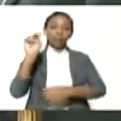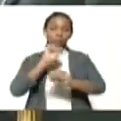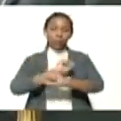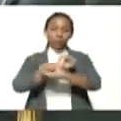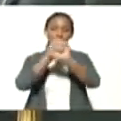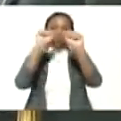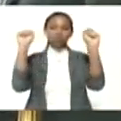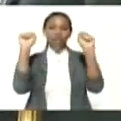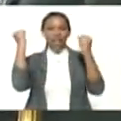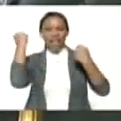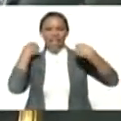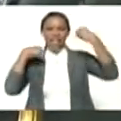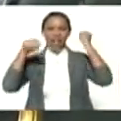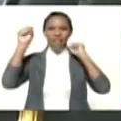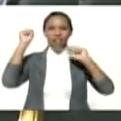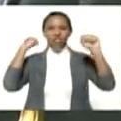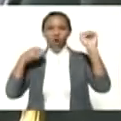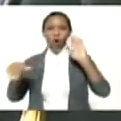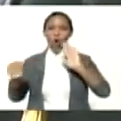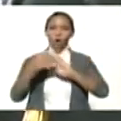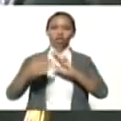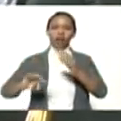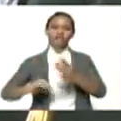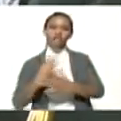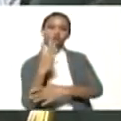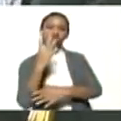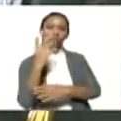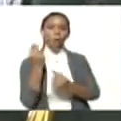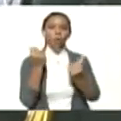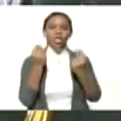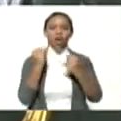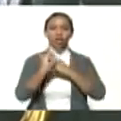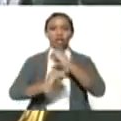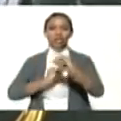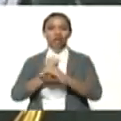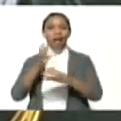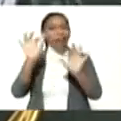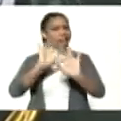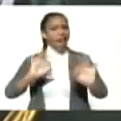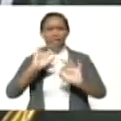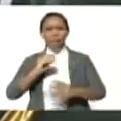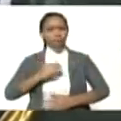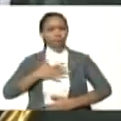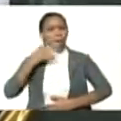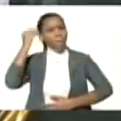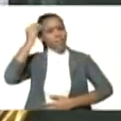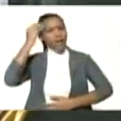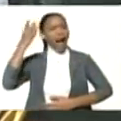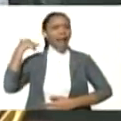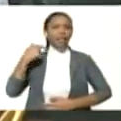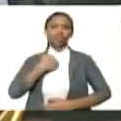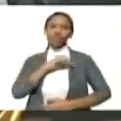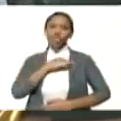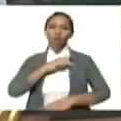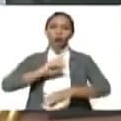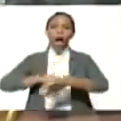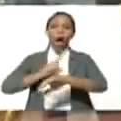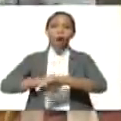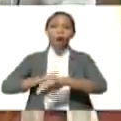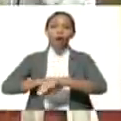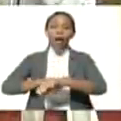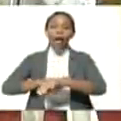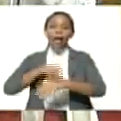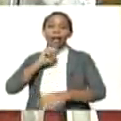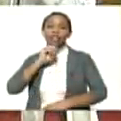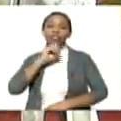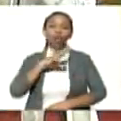amanecía en rebelión contra el Fondo Monetario Internacional. Nadie podía pensar que estábamos a las horas de que la